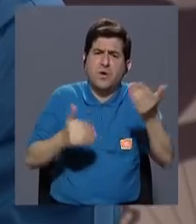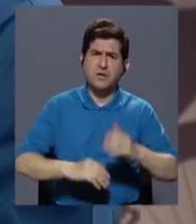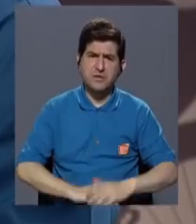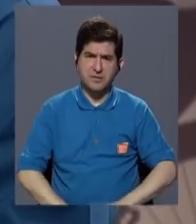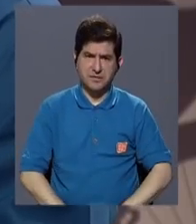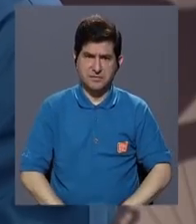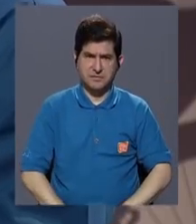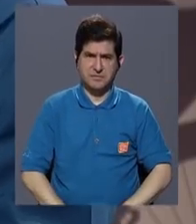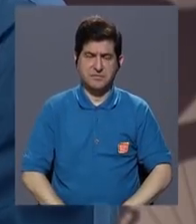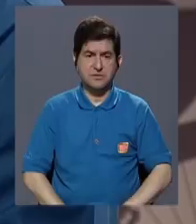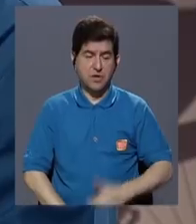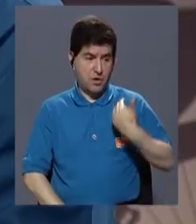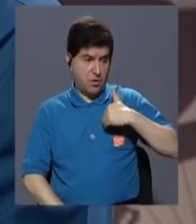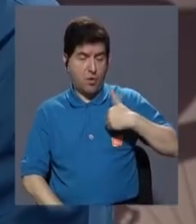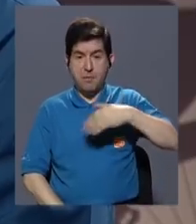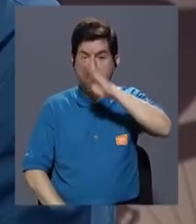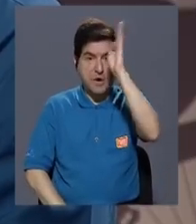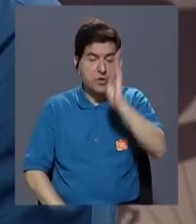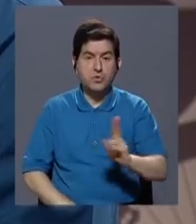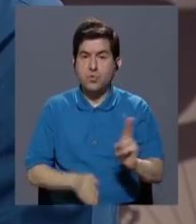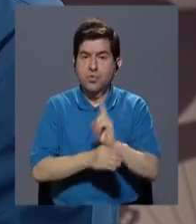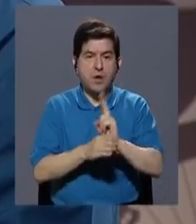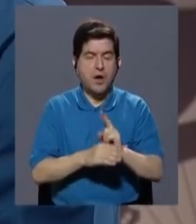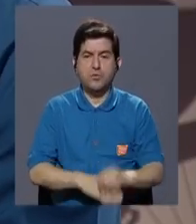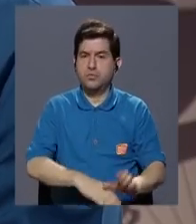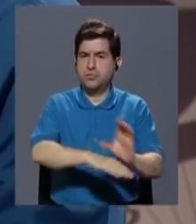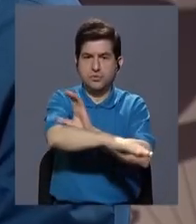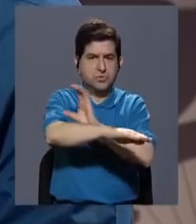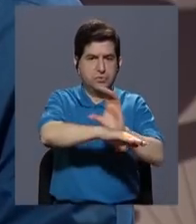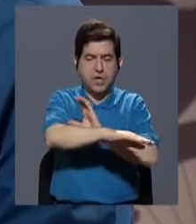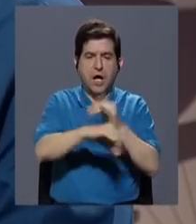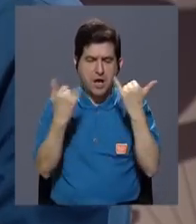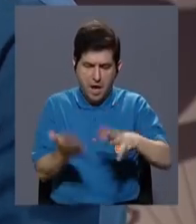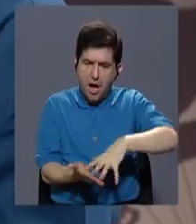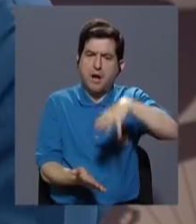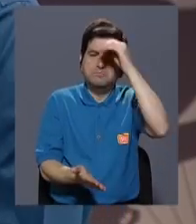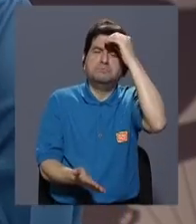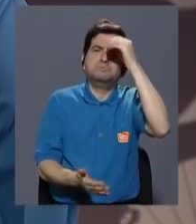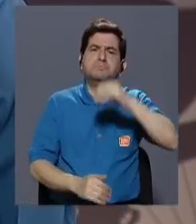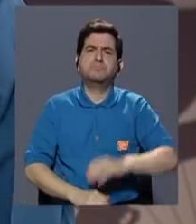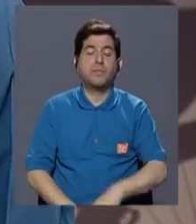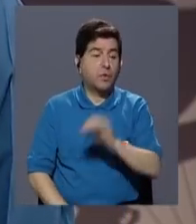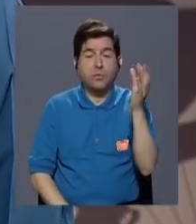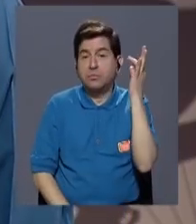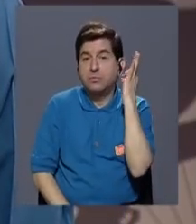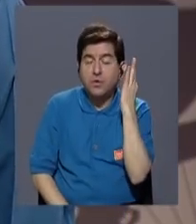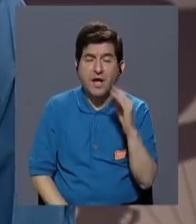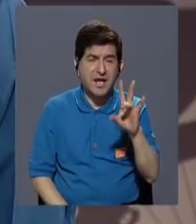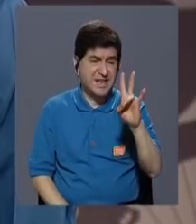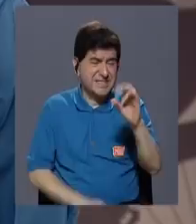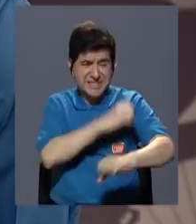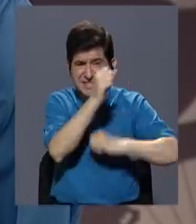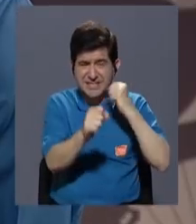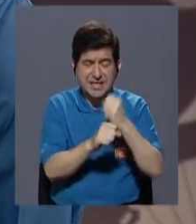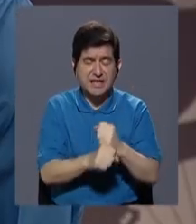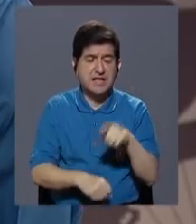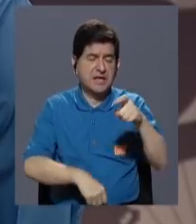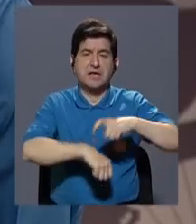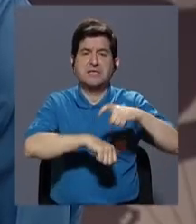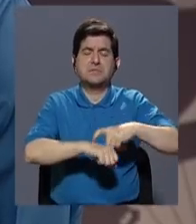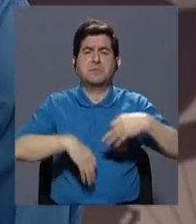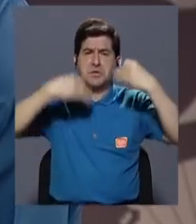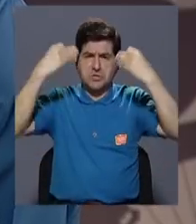con señores que nunca habíamos dado una computadora que habían decidido aprender o mujeres de 70 años que a esa